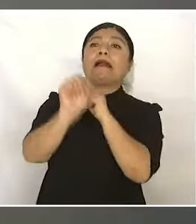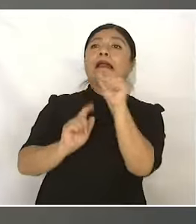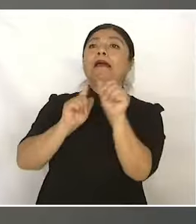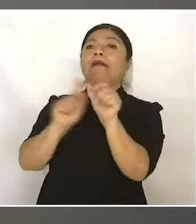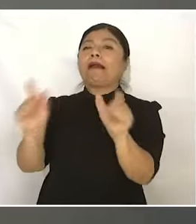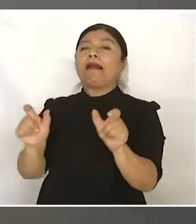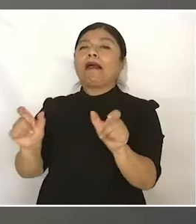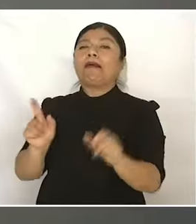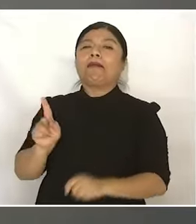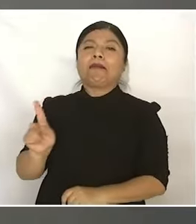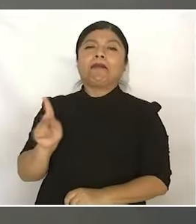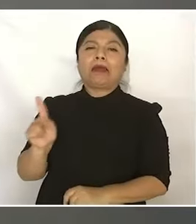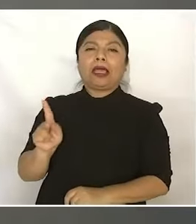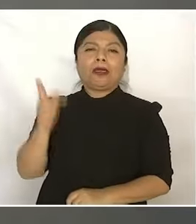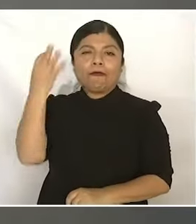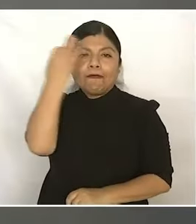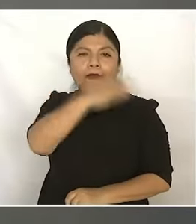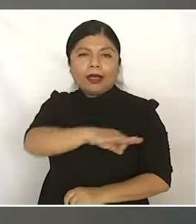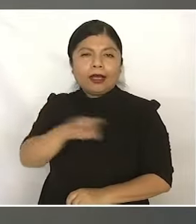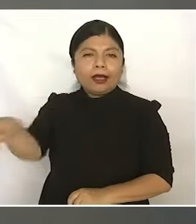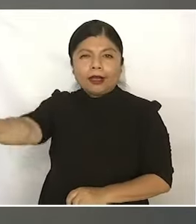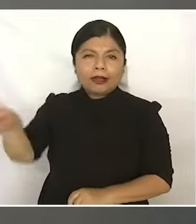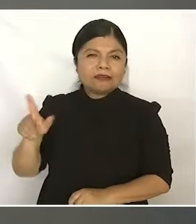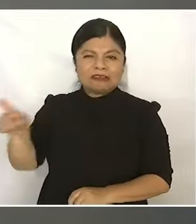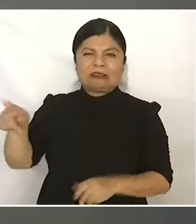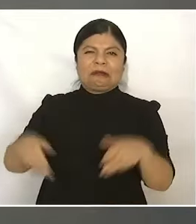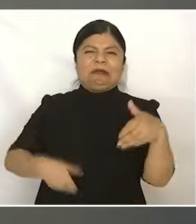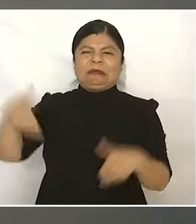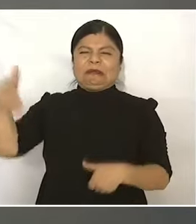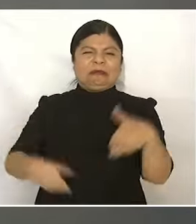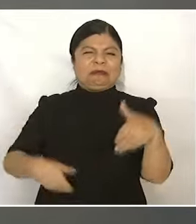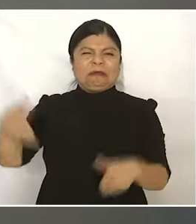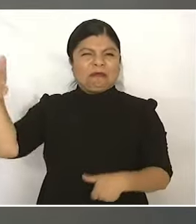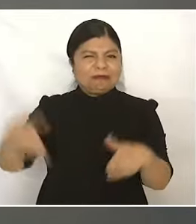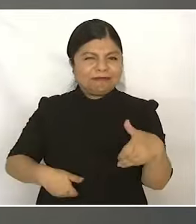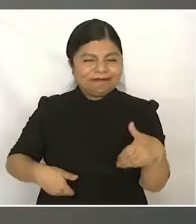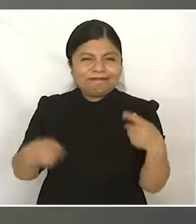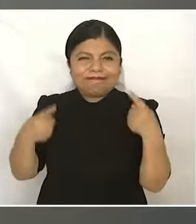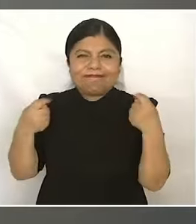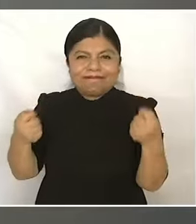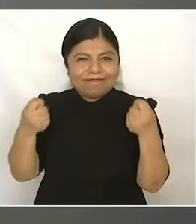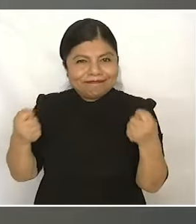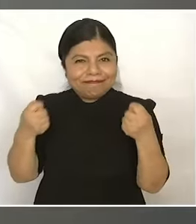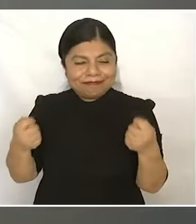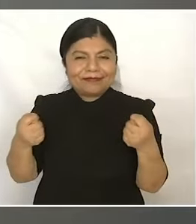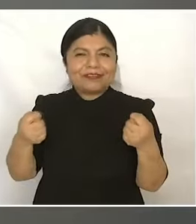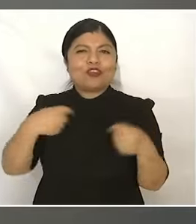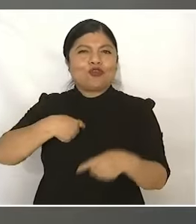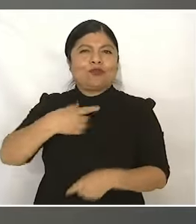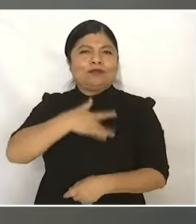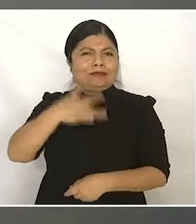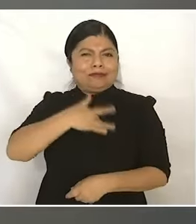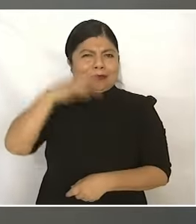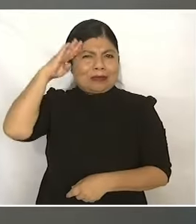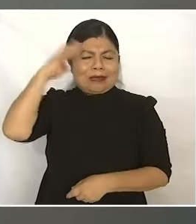diga eso. Pero mi pecho no es bodega. Entonces, y siempre digo lo que pienso.